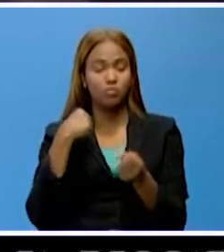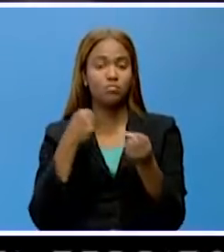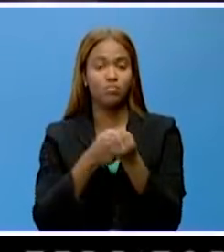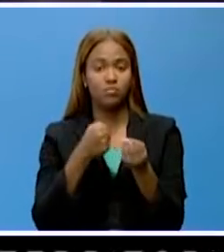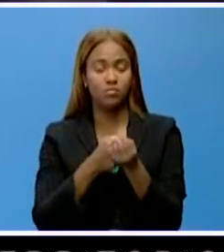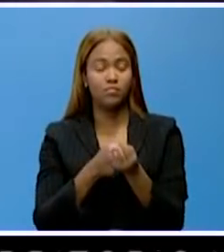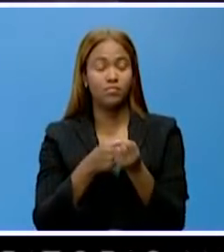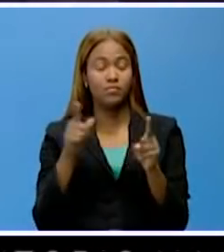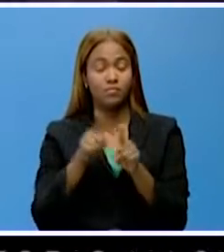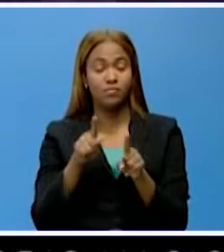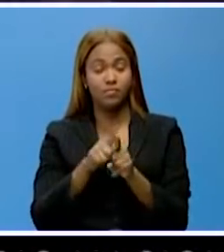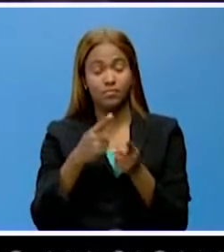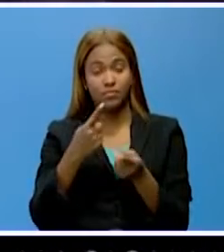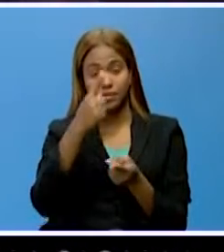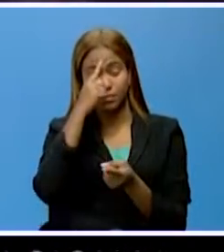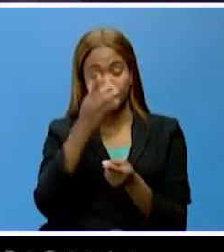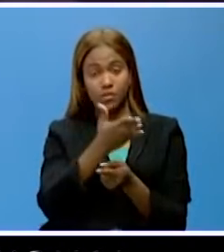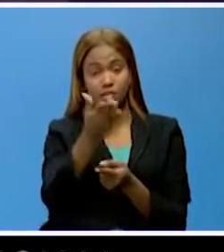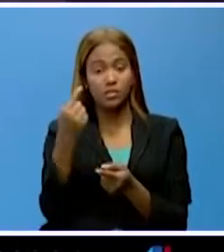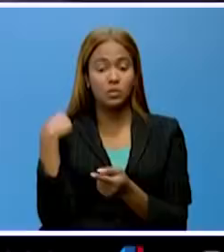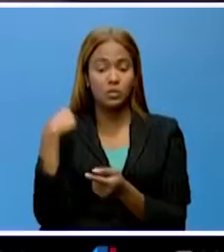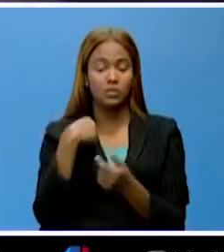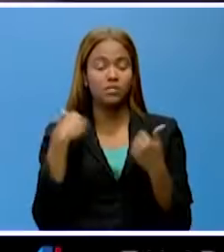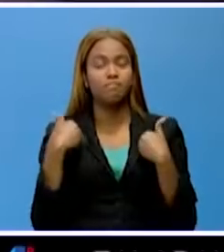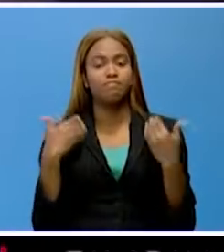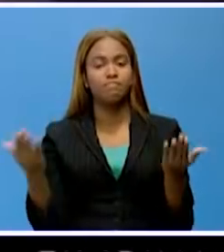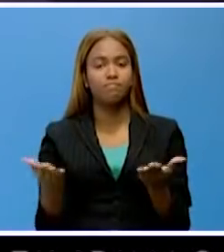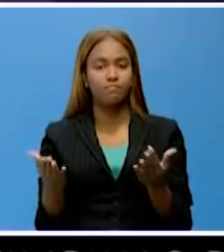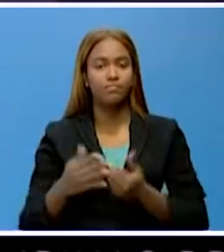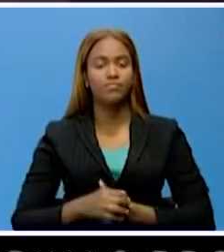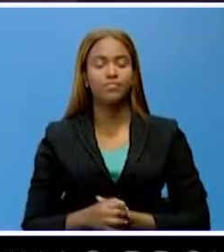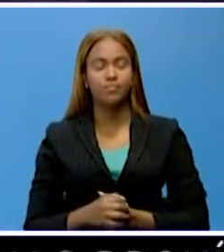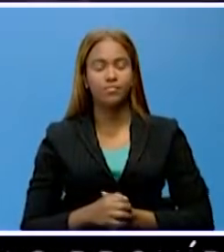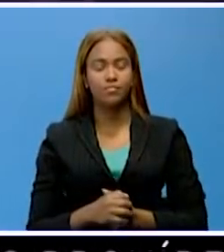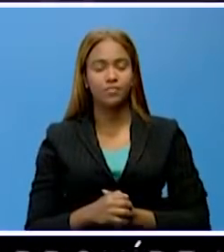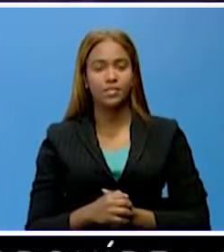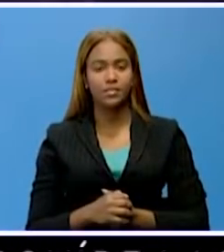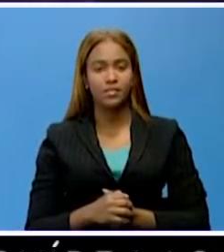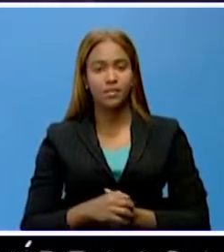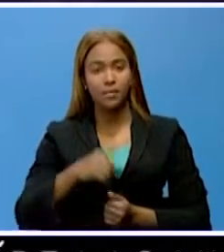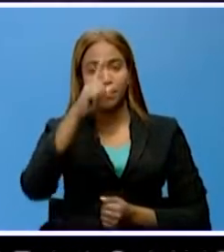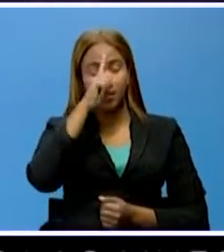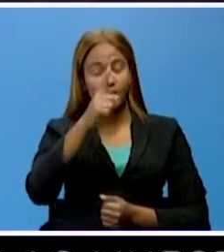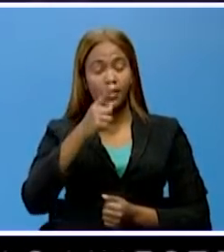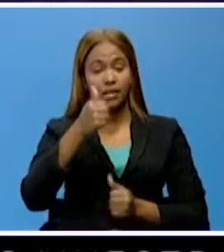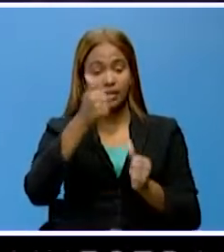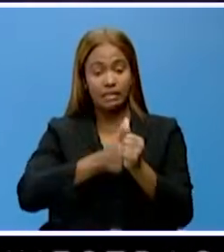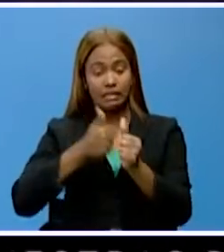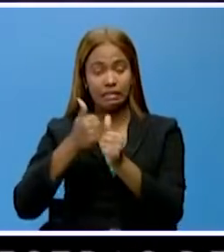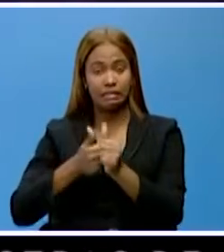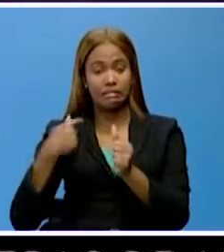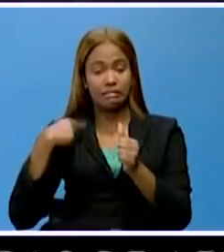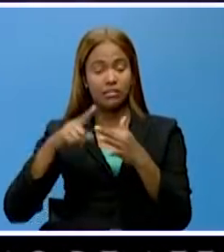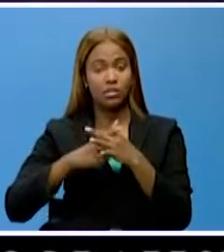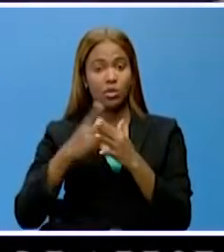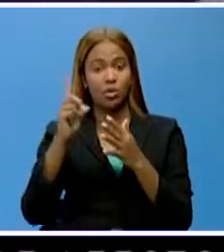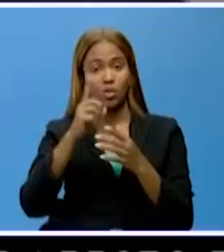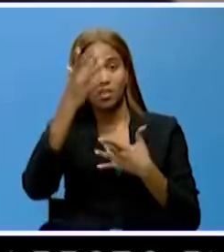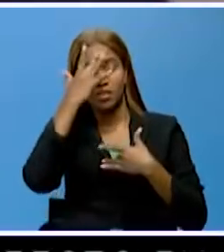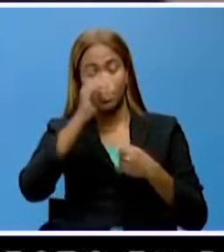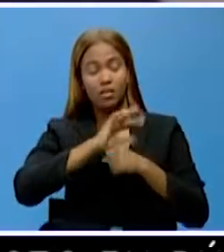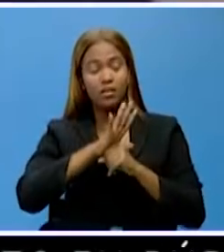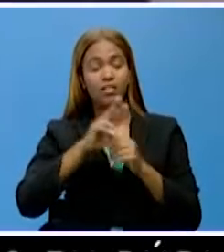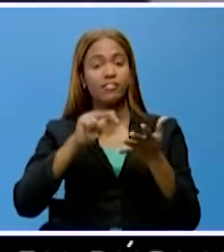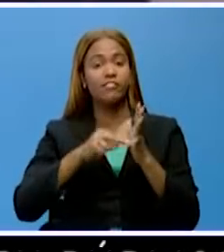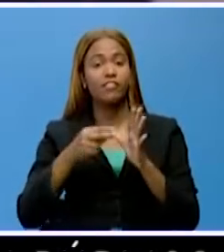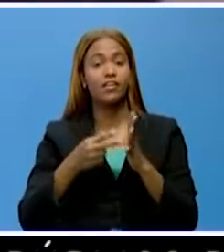nuestro apoyo. Precisamente por ustedes estamos aquí. para que cada hogar dominicano donde el COVID